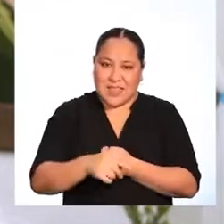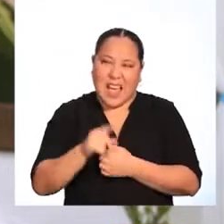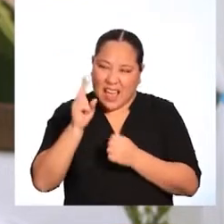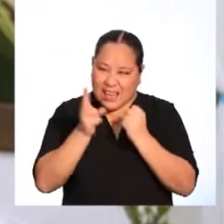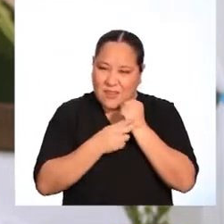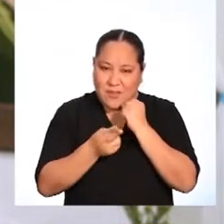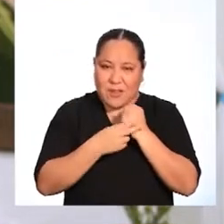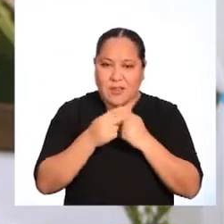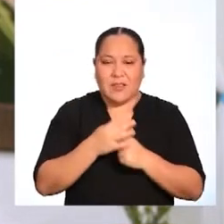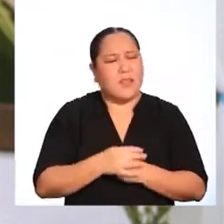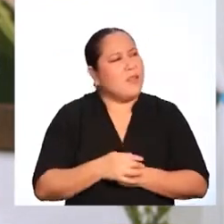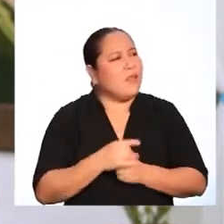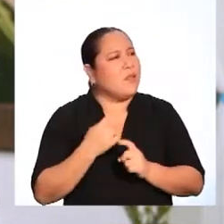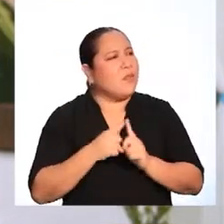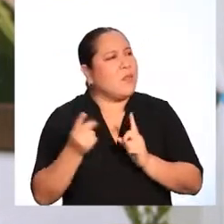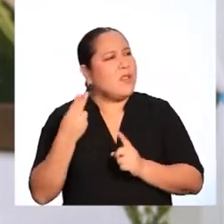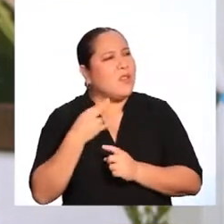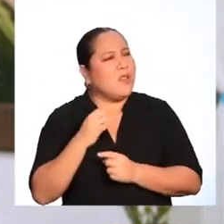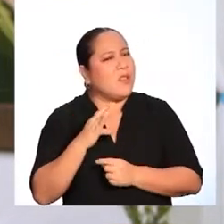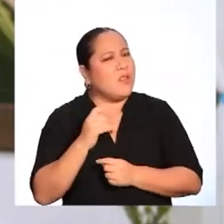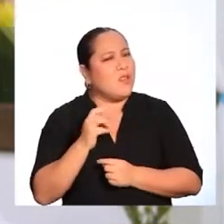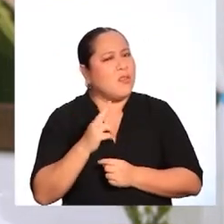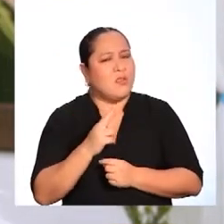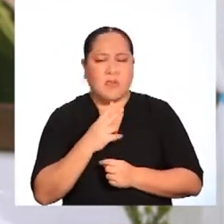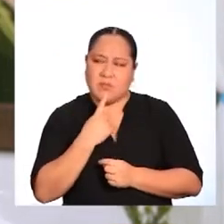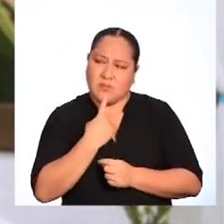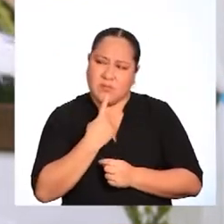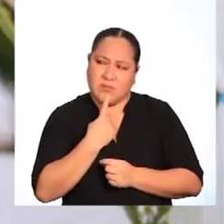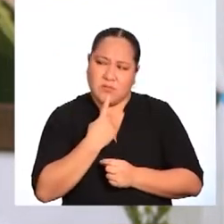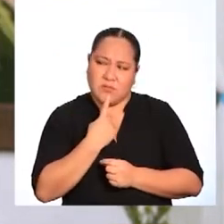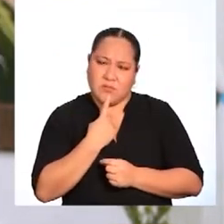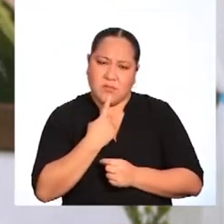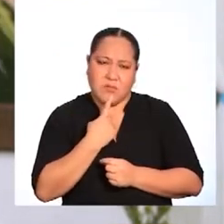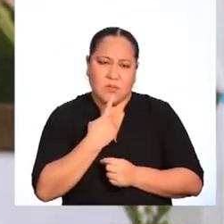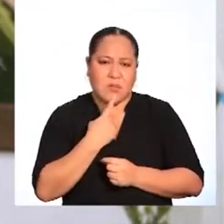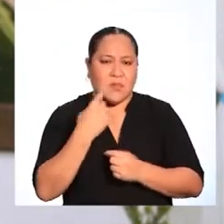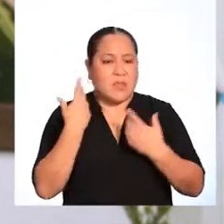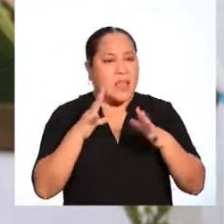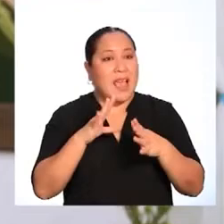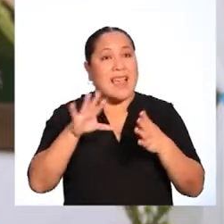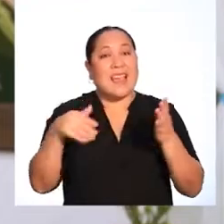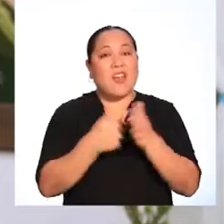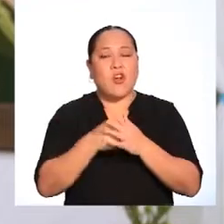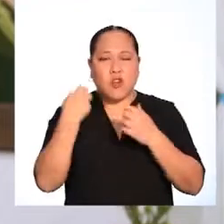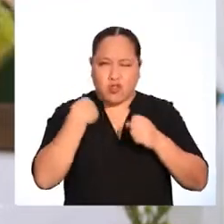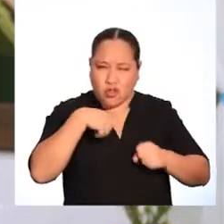esa botella guardada que ya llegó